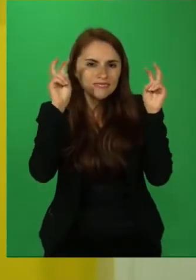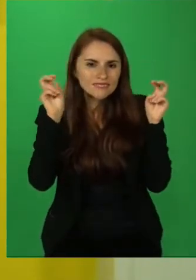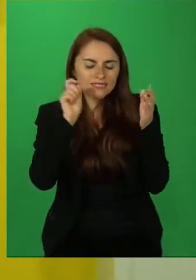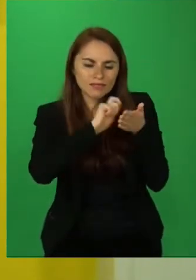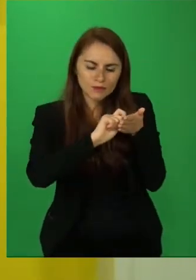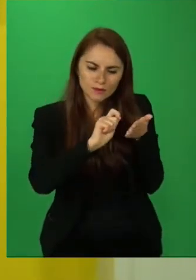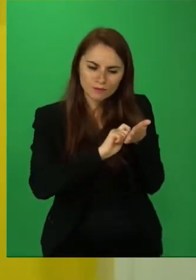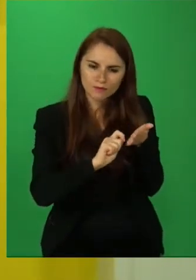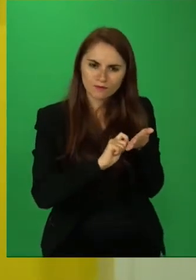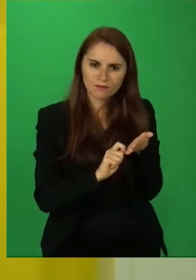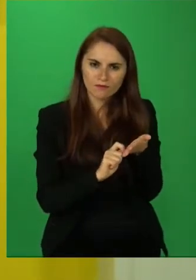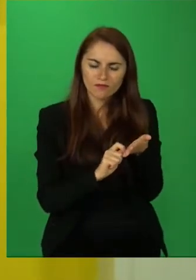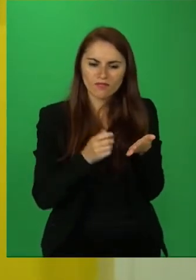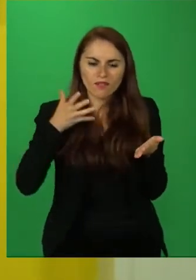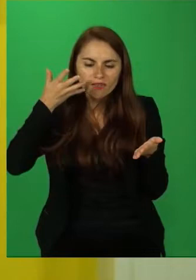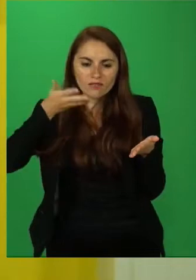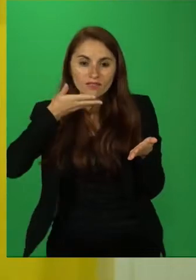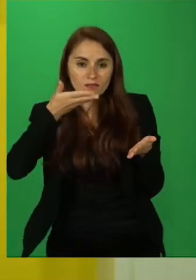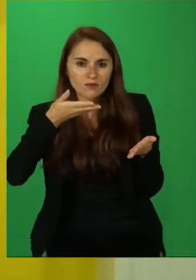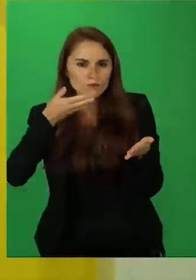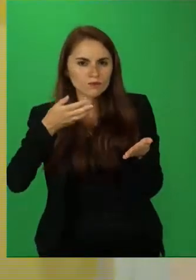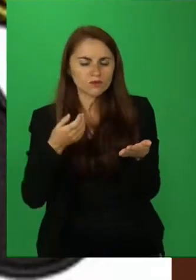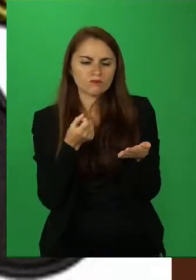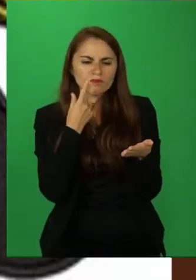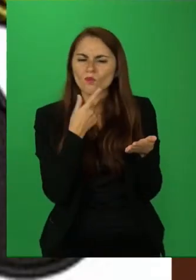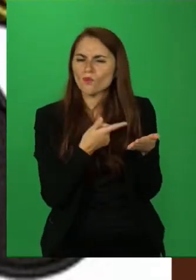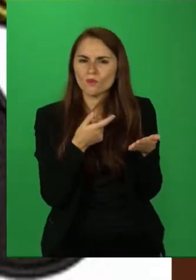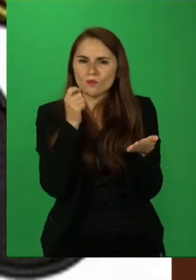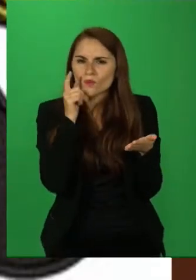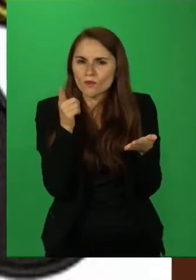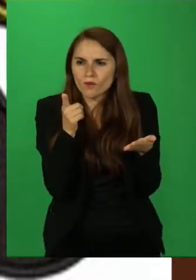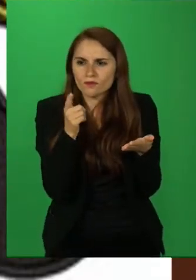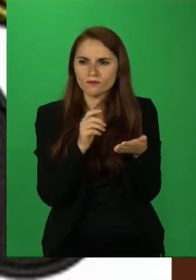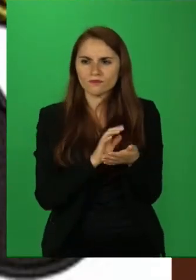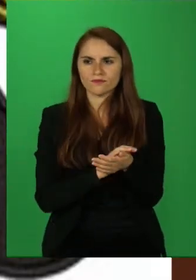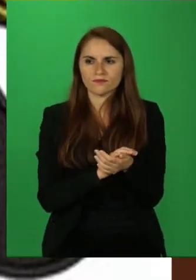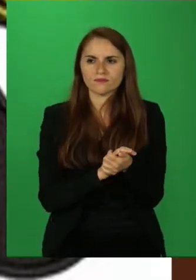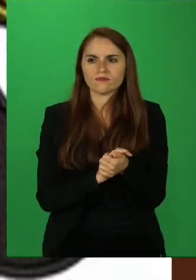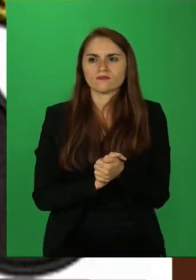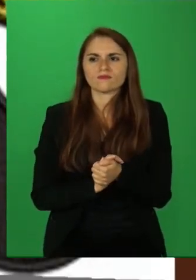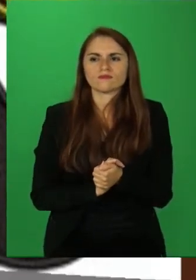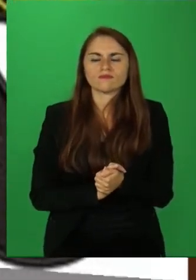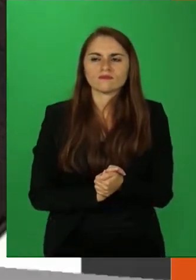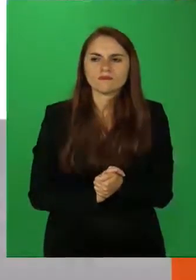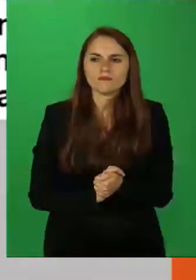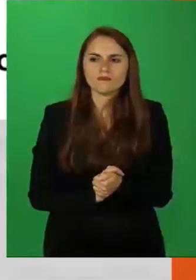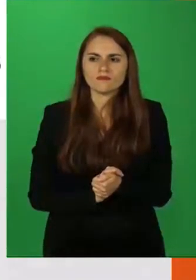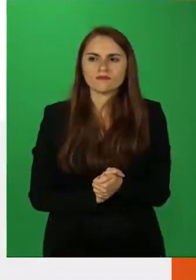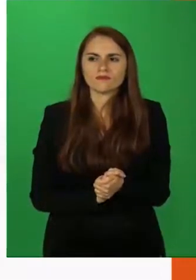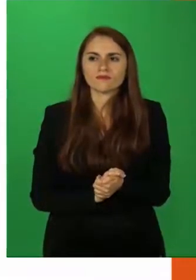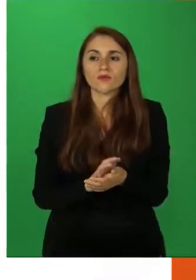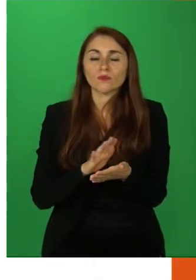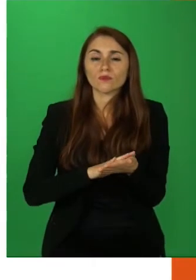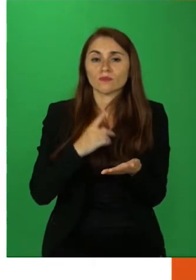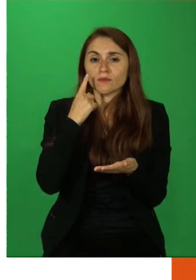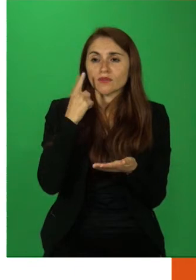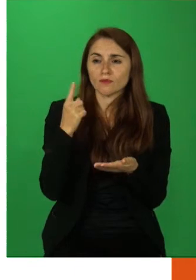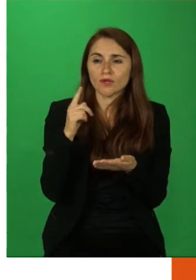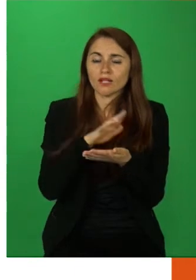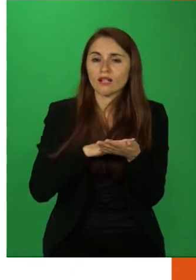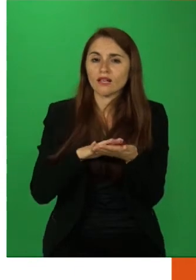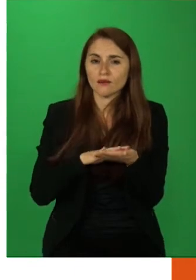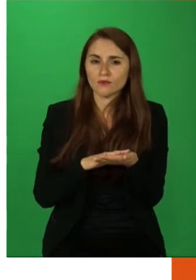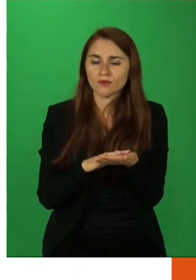eso? Simplemente identificar qué tipo de texto es. En este caso, si te fijas, es